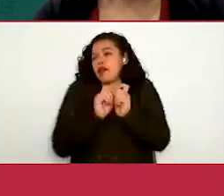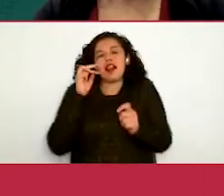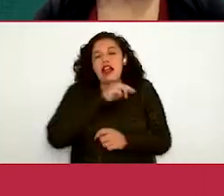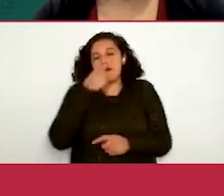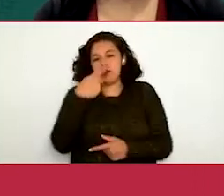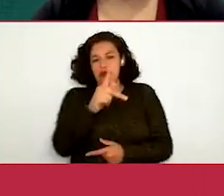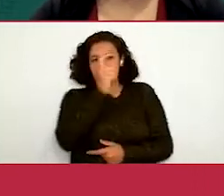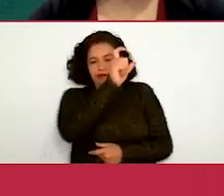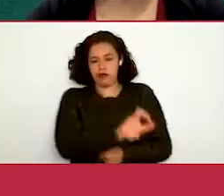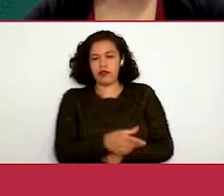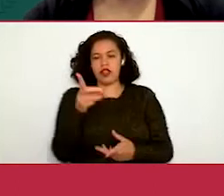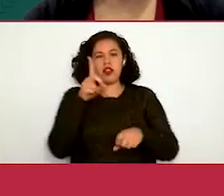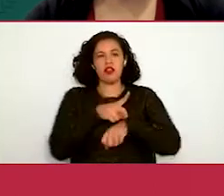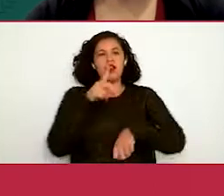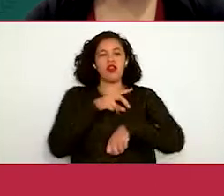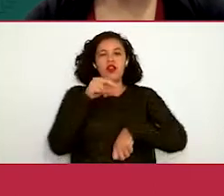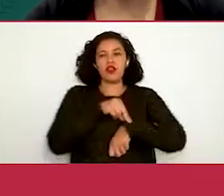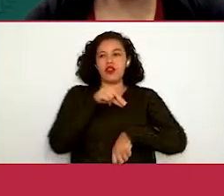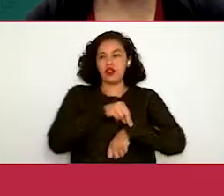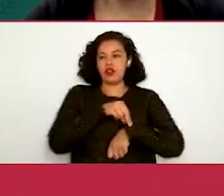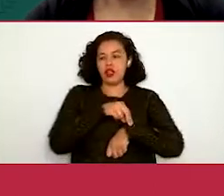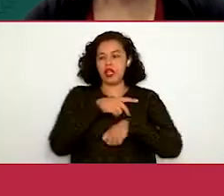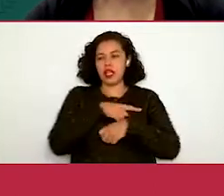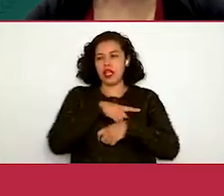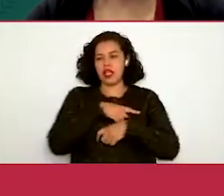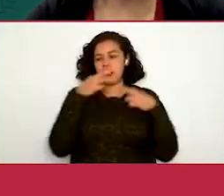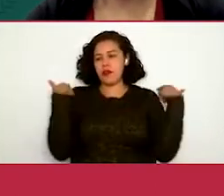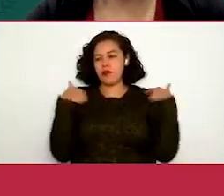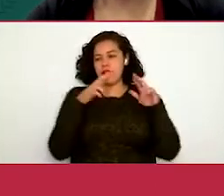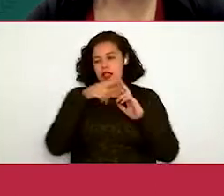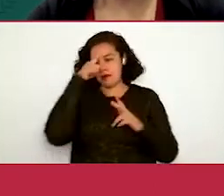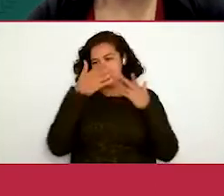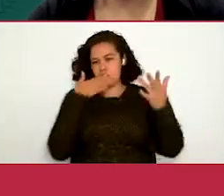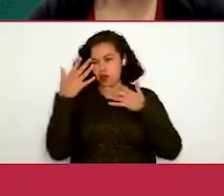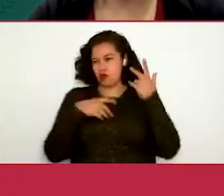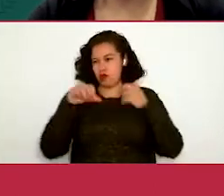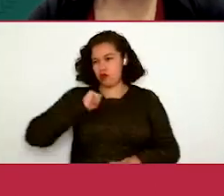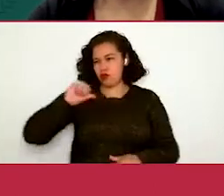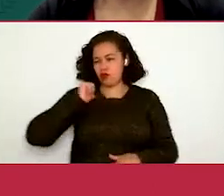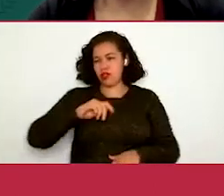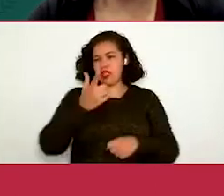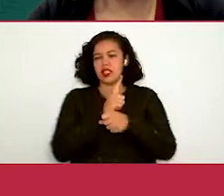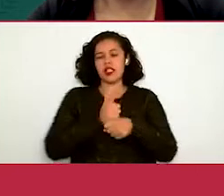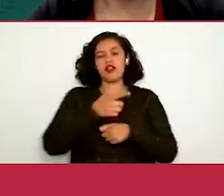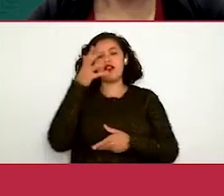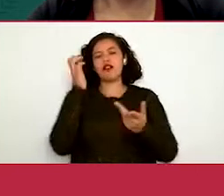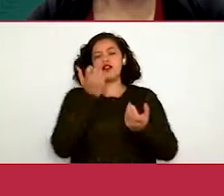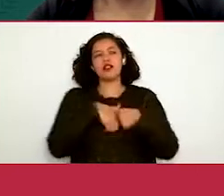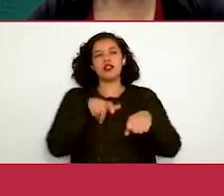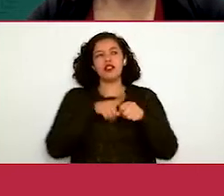y maestra en antropología, graduada con mención honorífica, licenciada en trabajo social por la UNAM por alto nivel